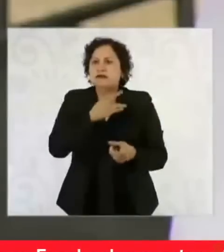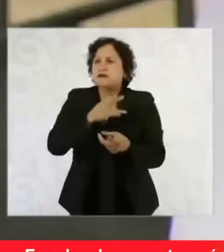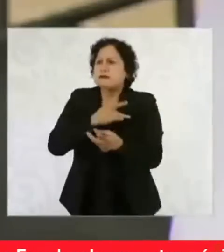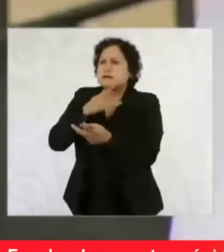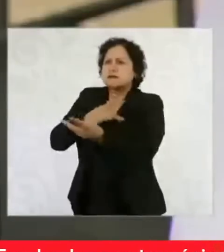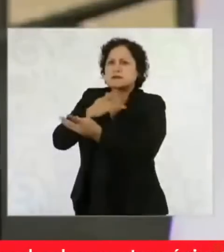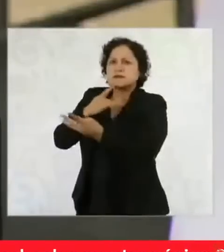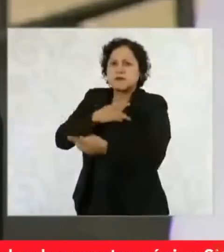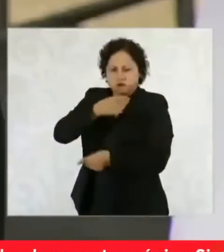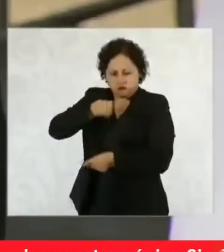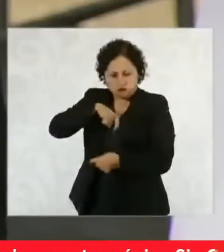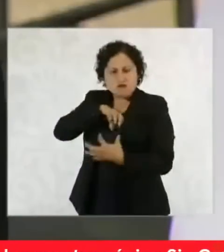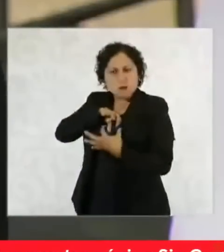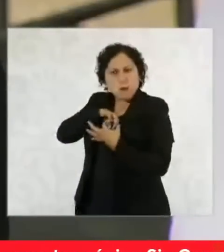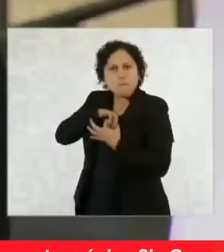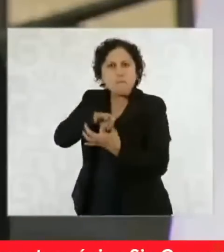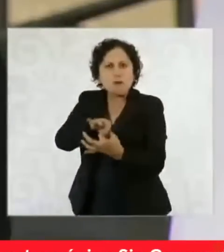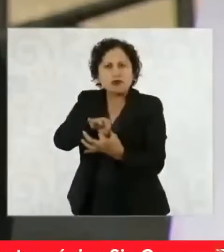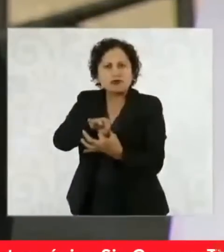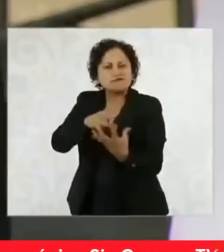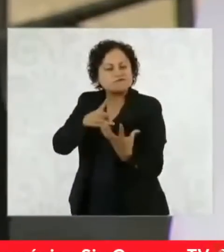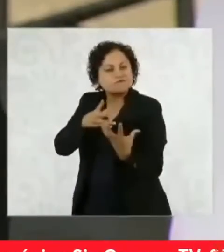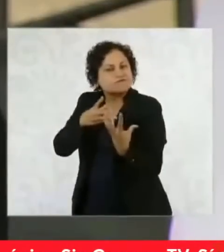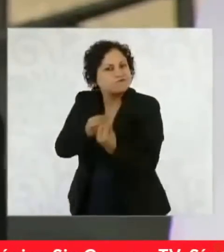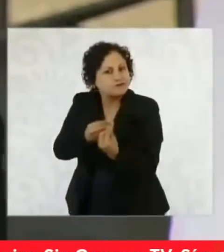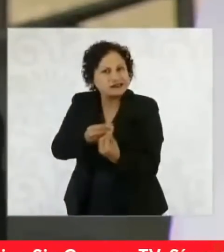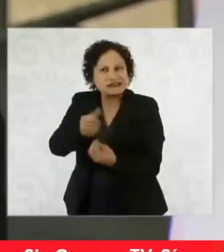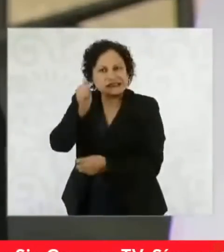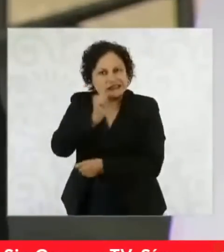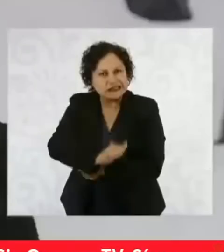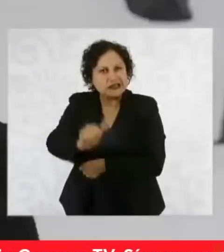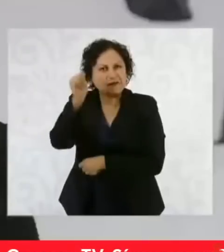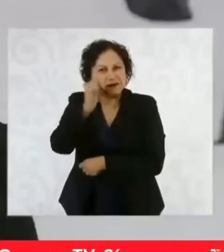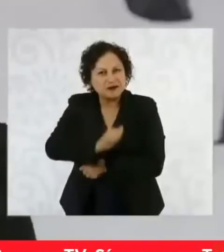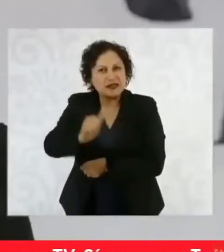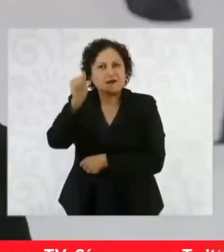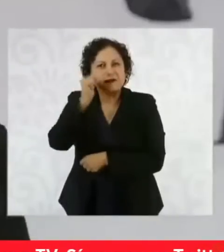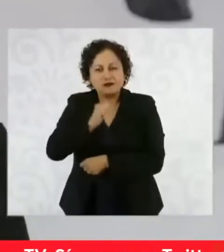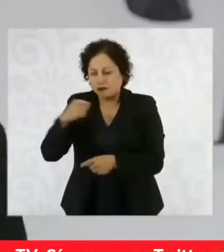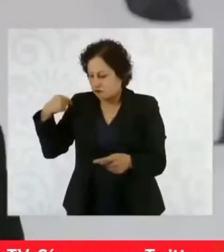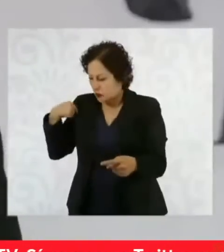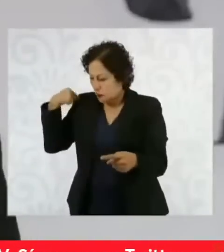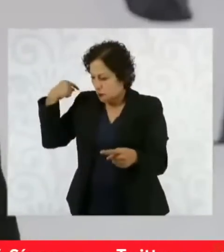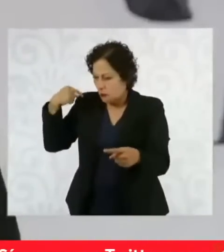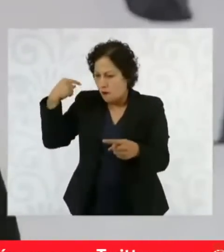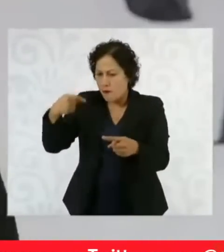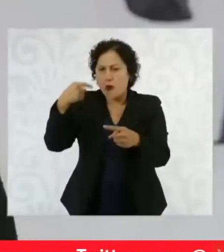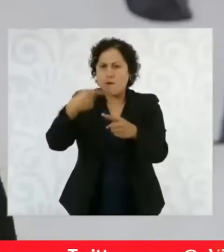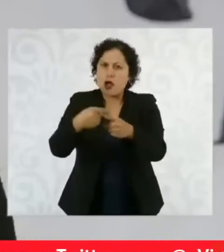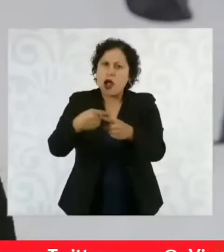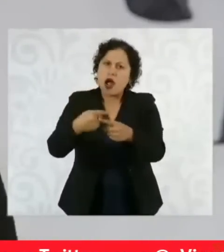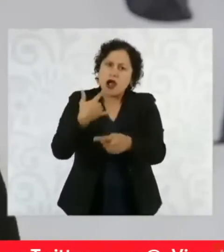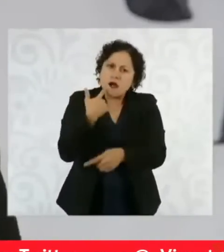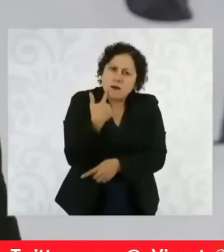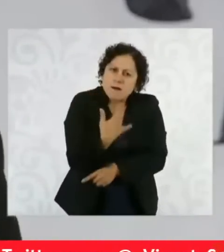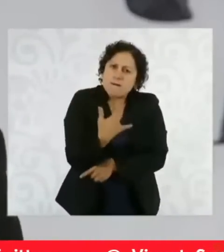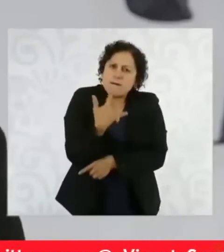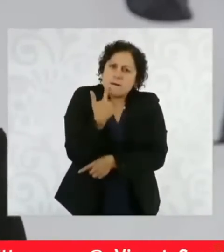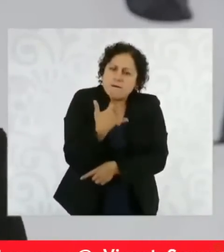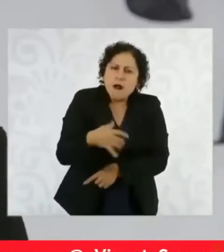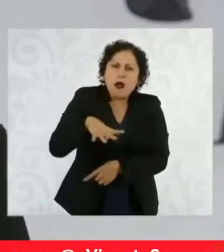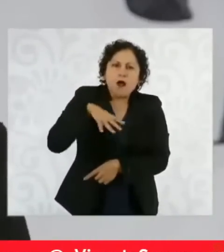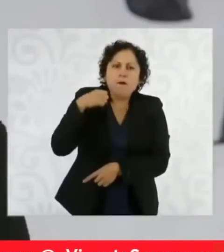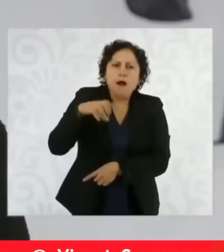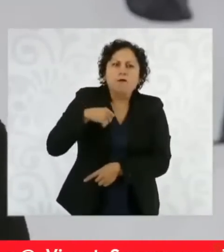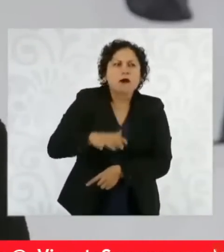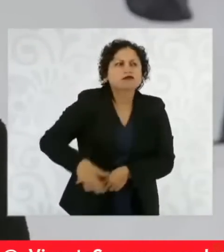nunca nos separaremos del pueblo de México. Con una larga tradición de lucha, el pueblo de México ha sido el